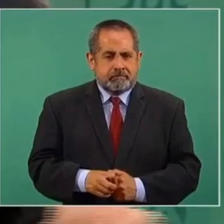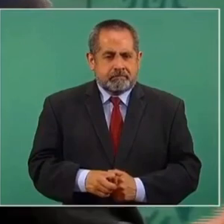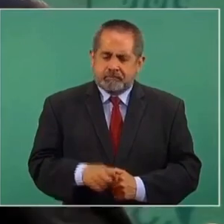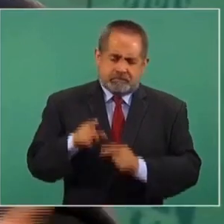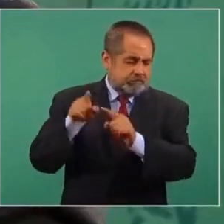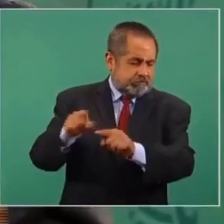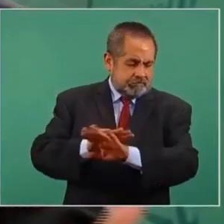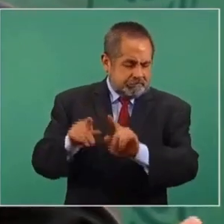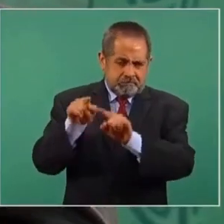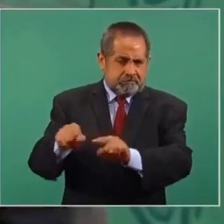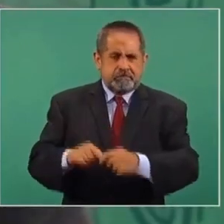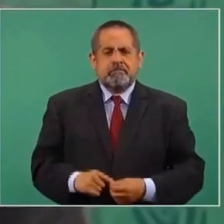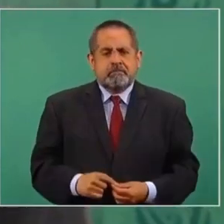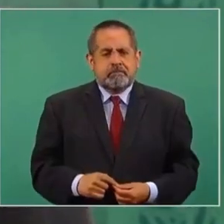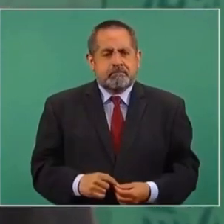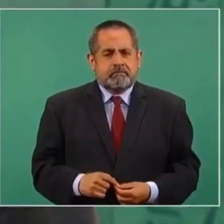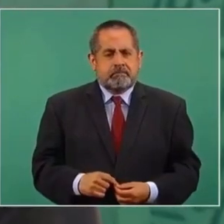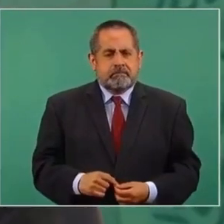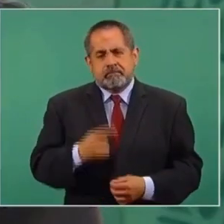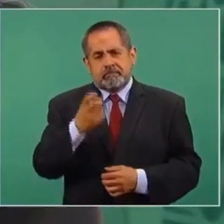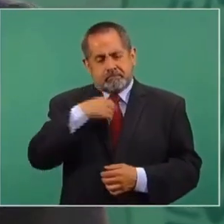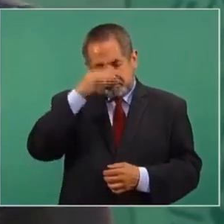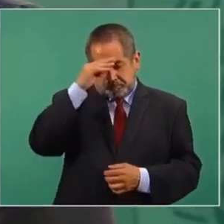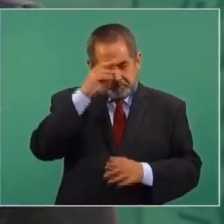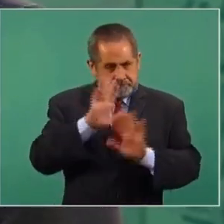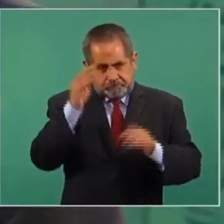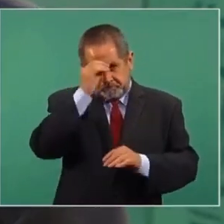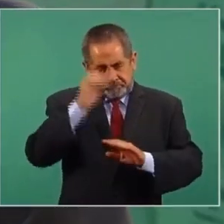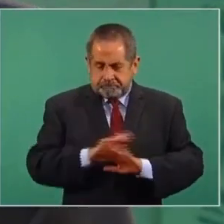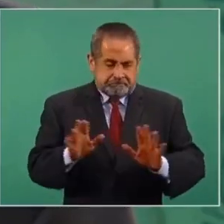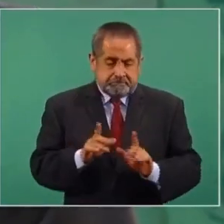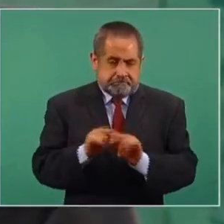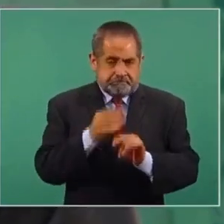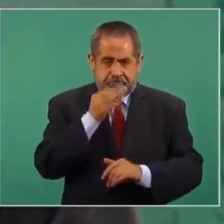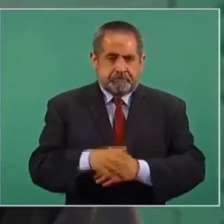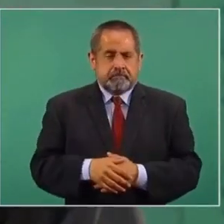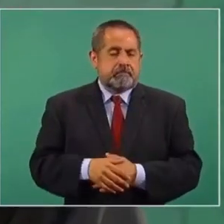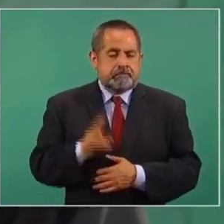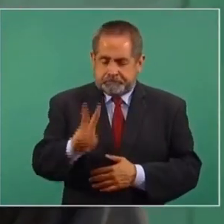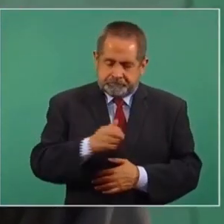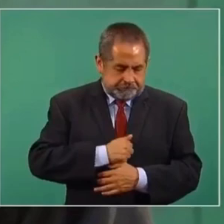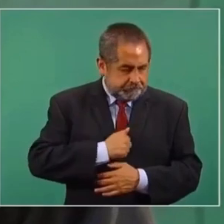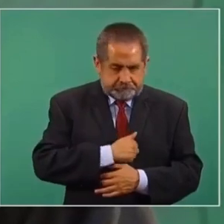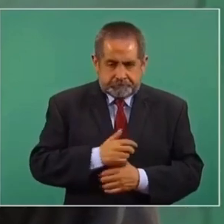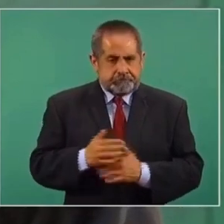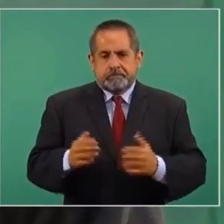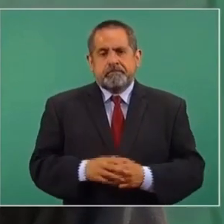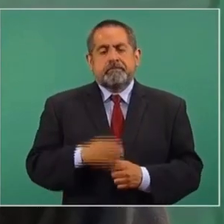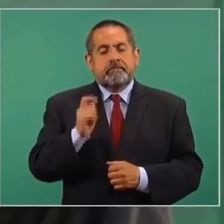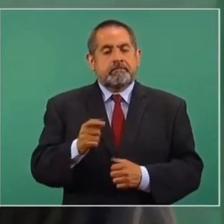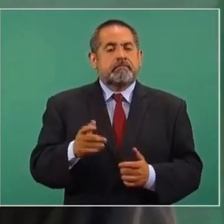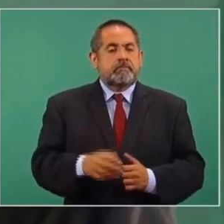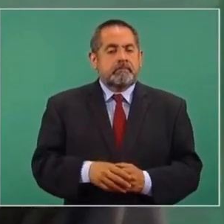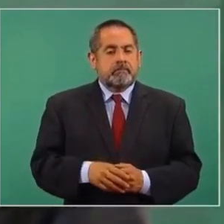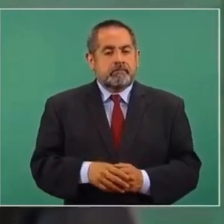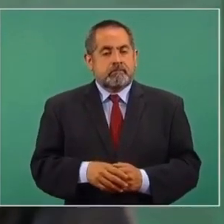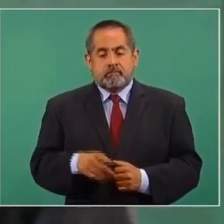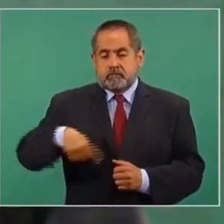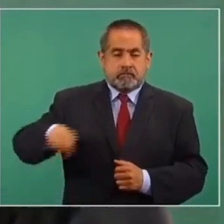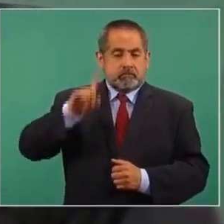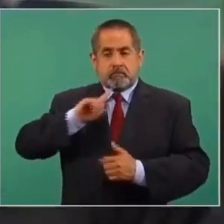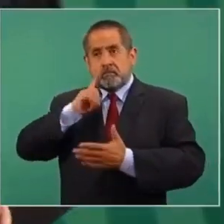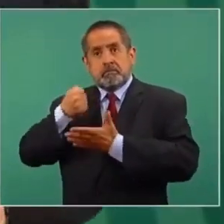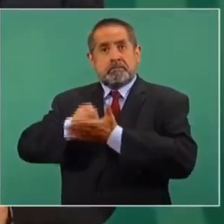Y eso es lo que puedo opinar. Es muy lamentable que el movimiento